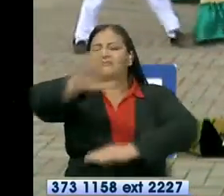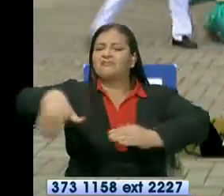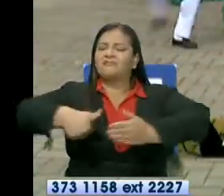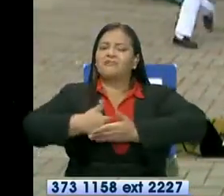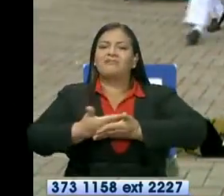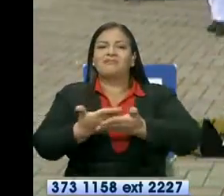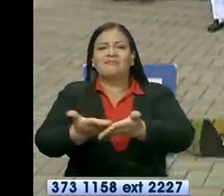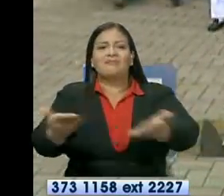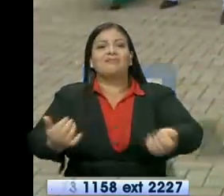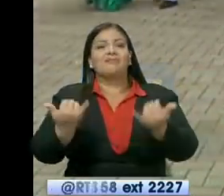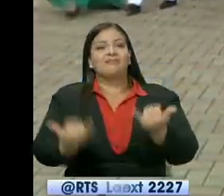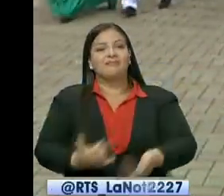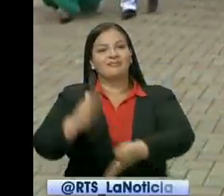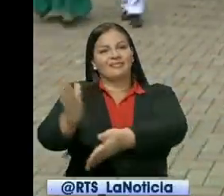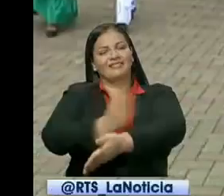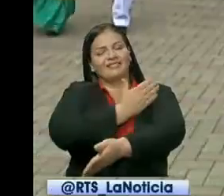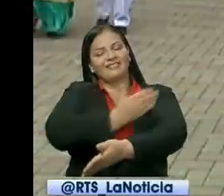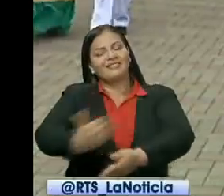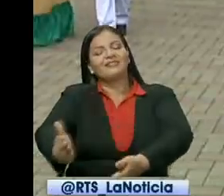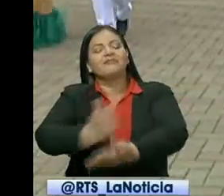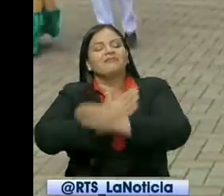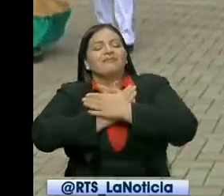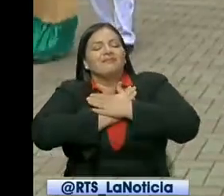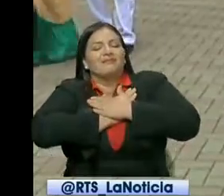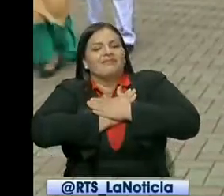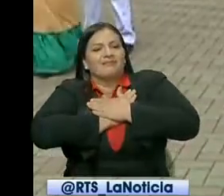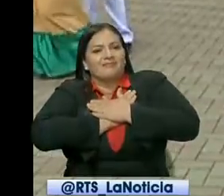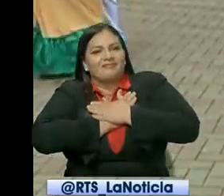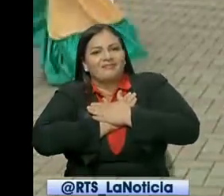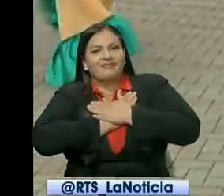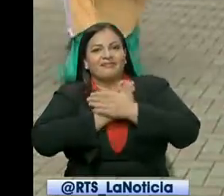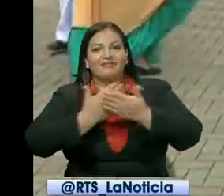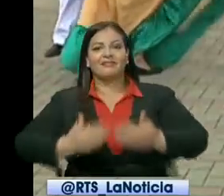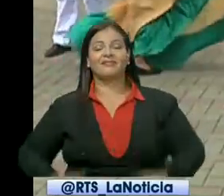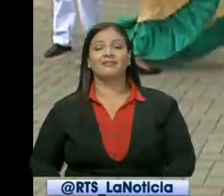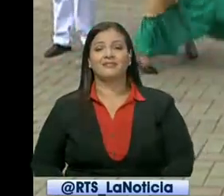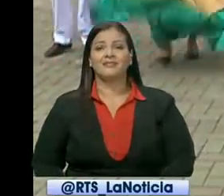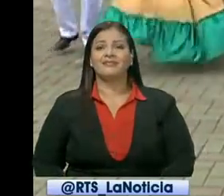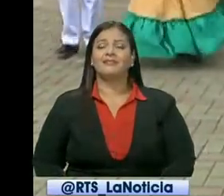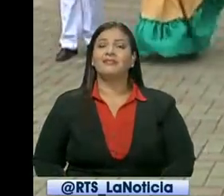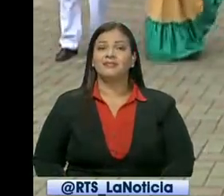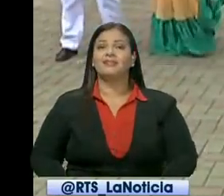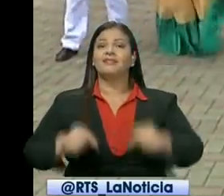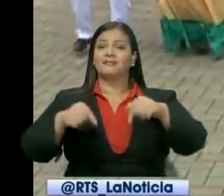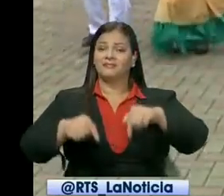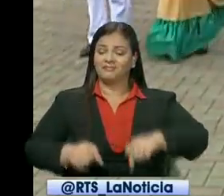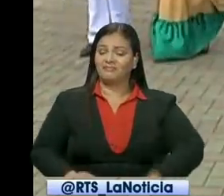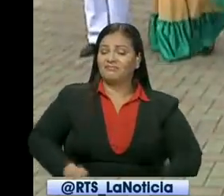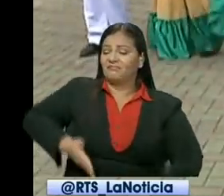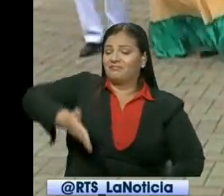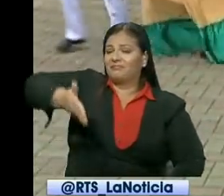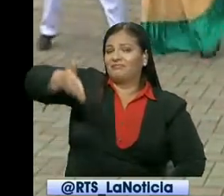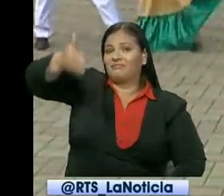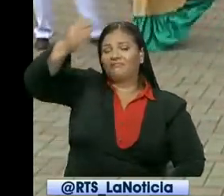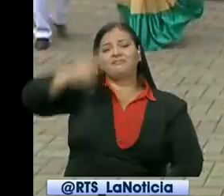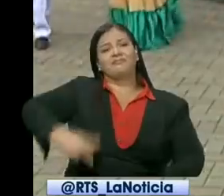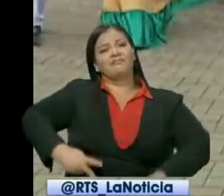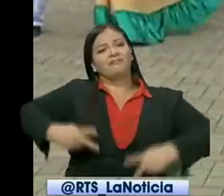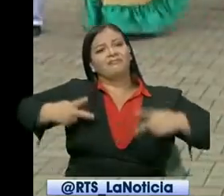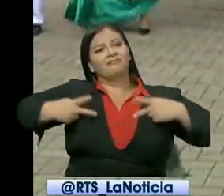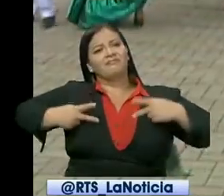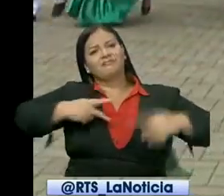con frenesí. A ti te debo toda mi vida, a ti te canto